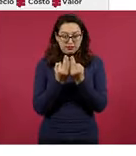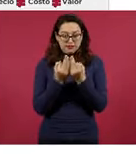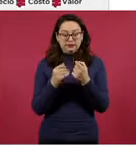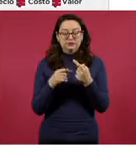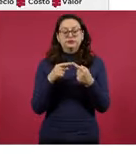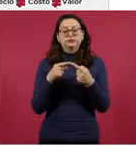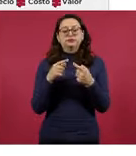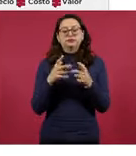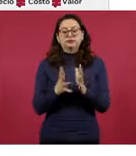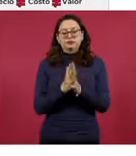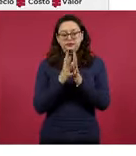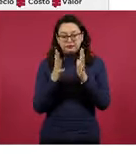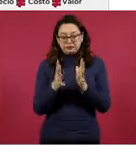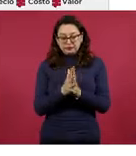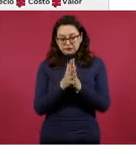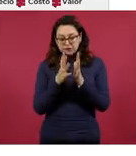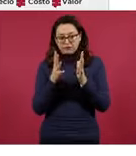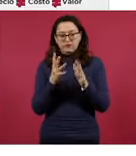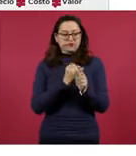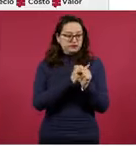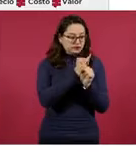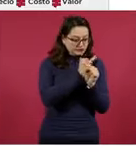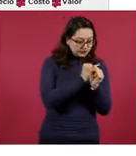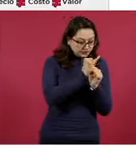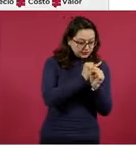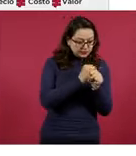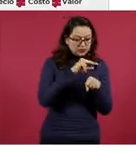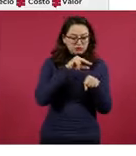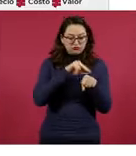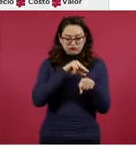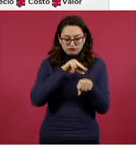participa investigadores, líderes clínicos,